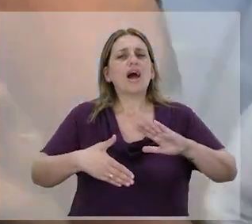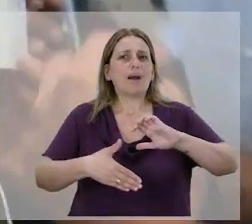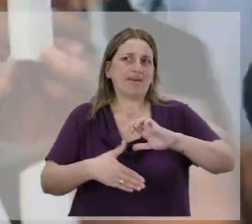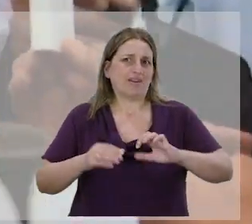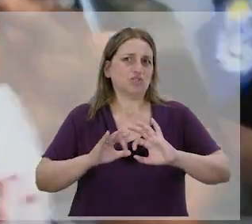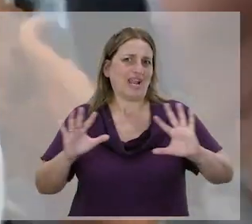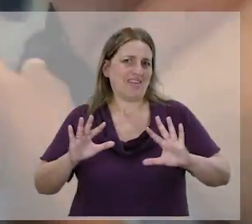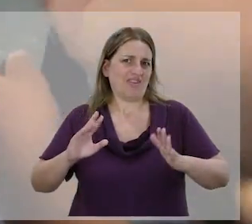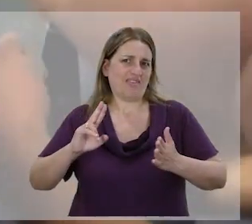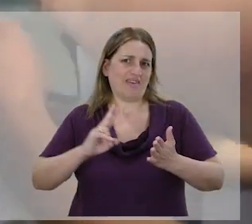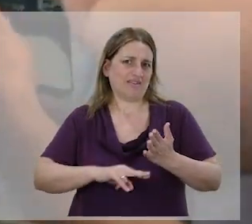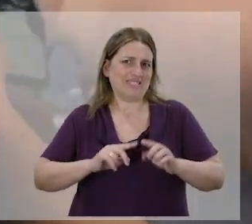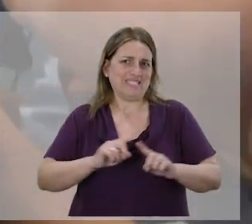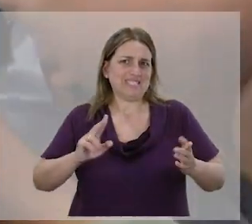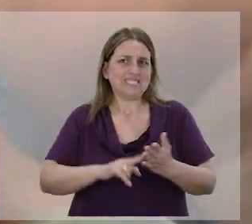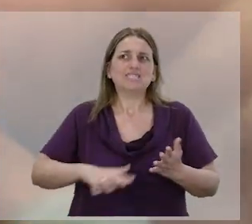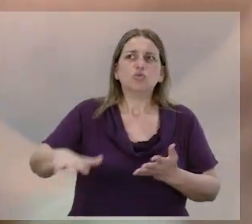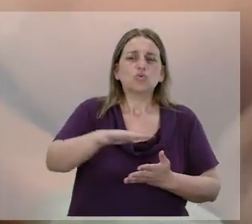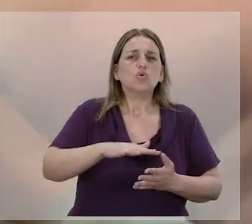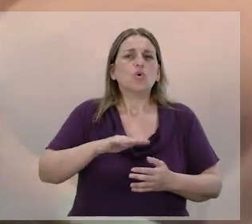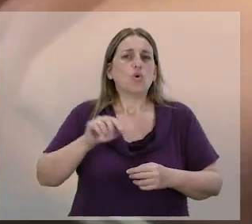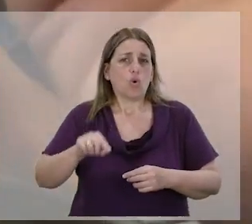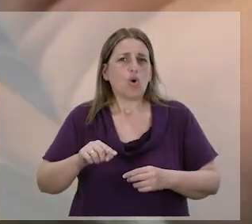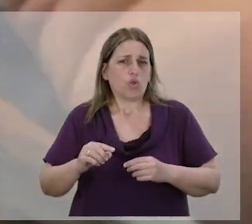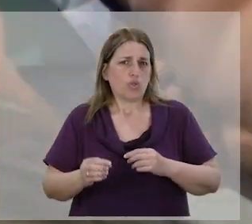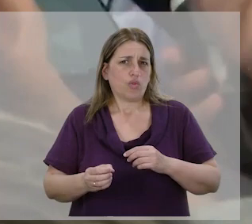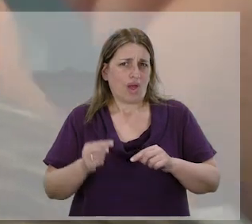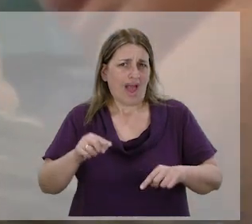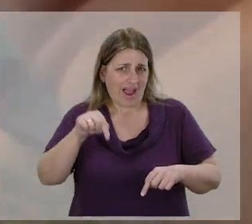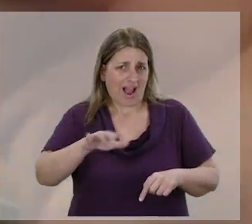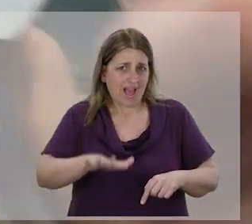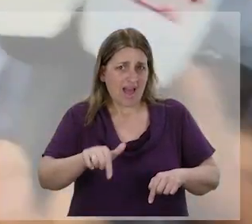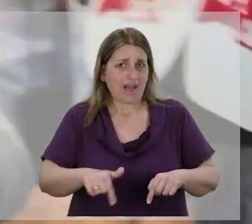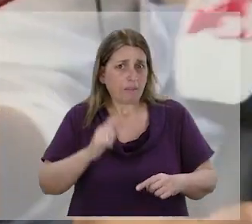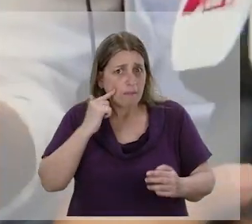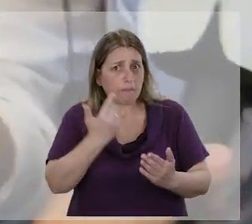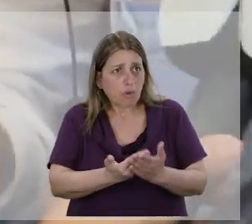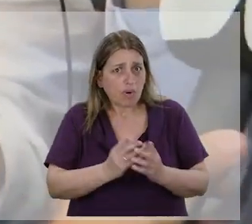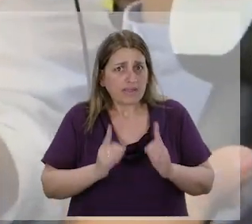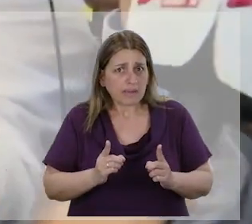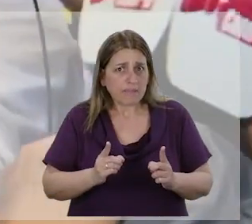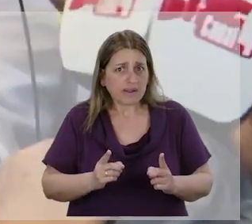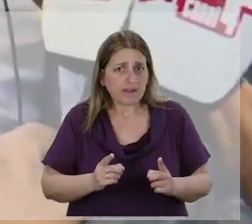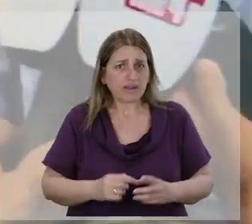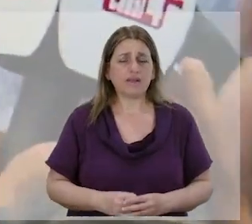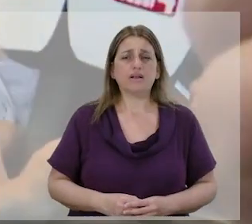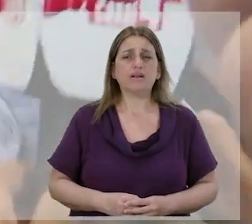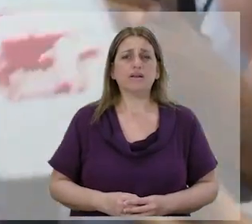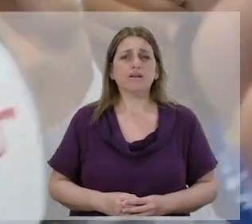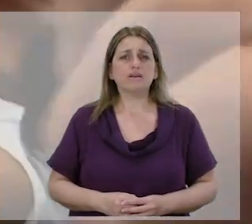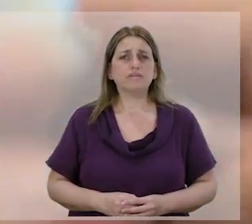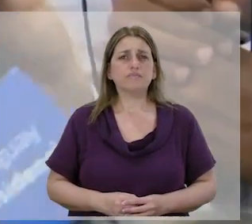Palmira, usted que ha sido un impulsor de la zona franca pública de Nueva Palmira, ¿tiene propuesta para la zona